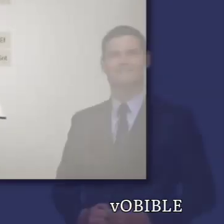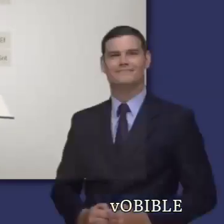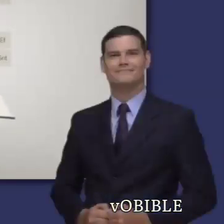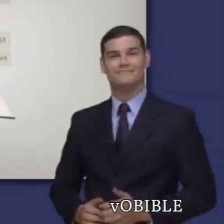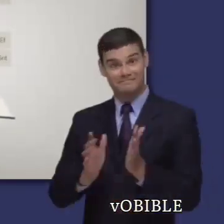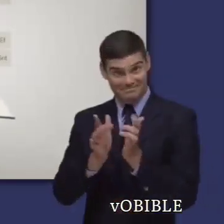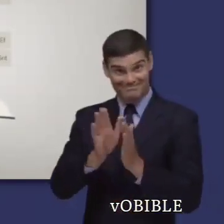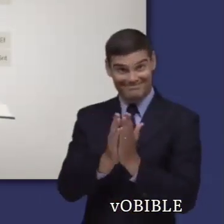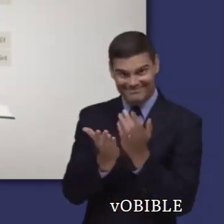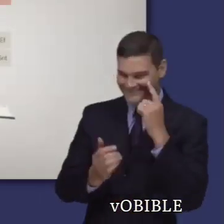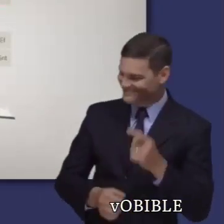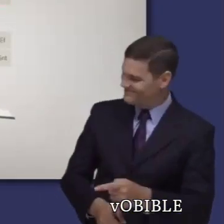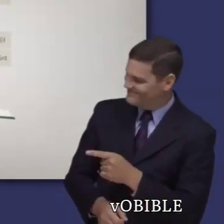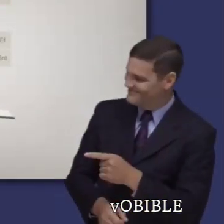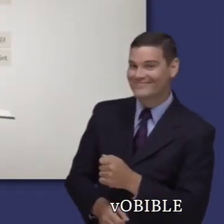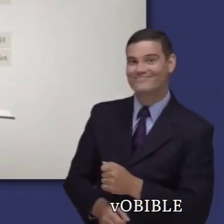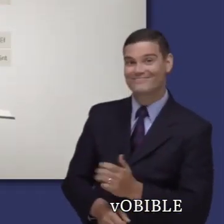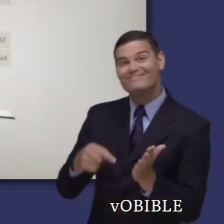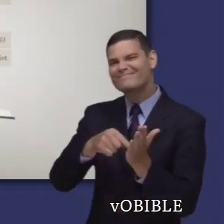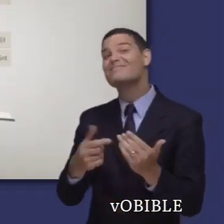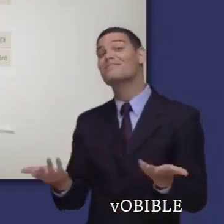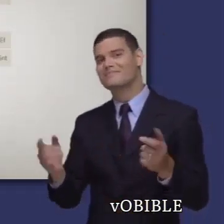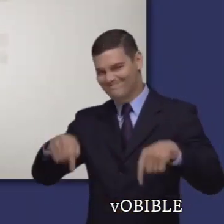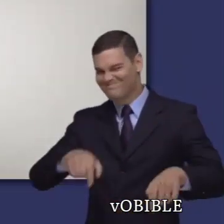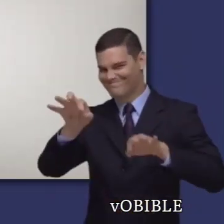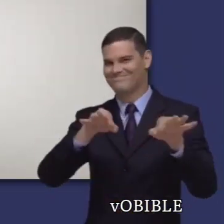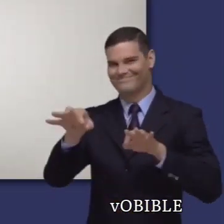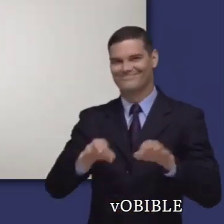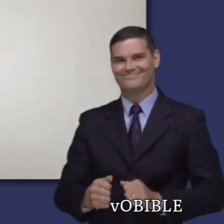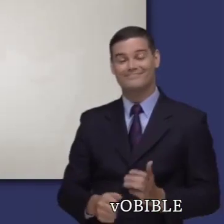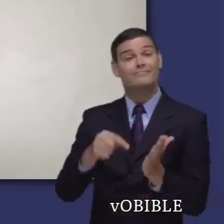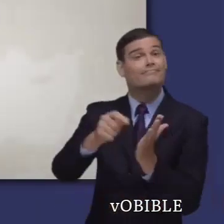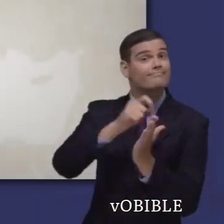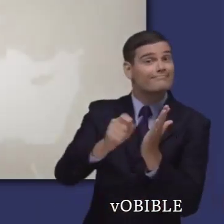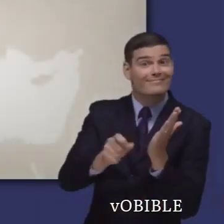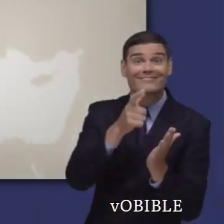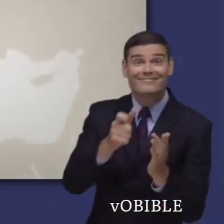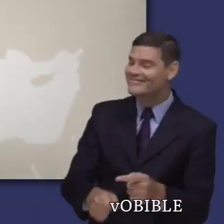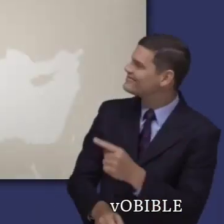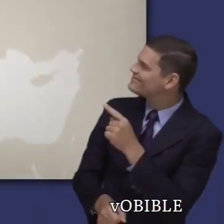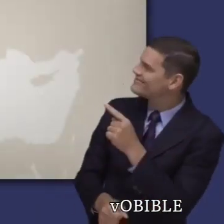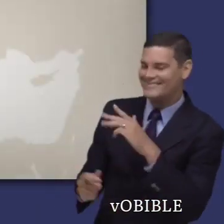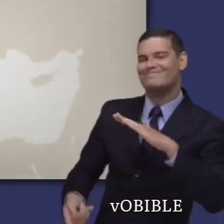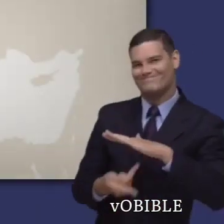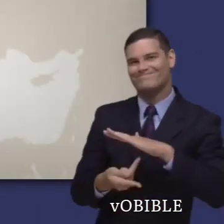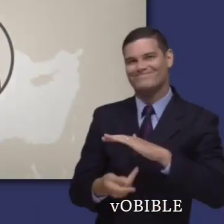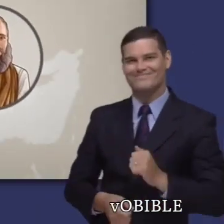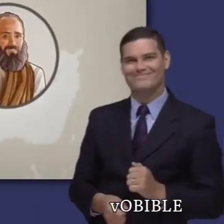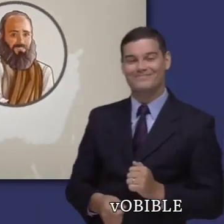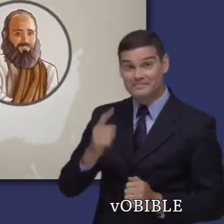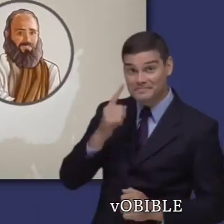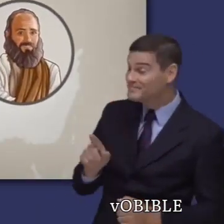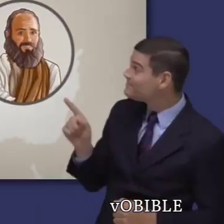Información sobre Primera a los Corintios. El apóstol Pablo escribió esta carta a los cristianos